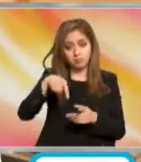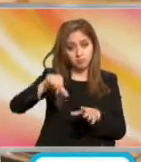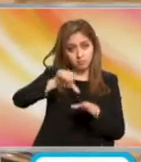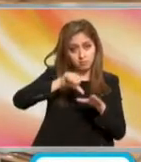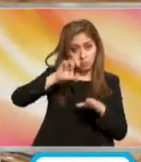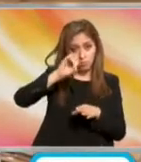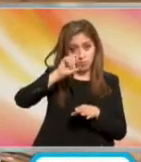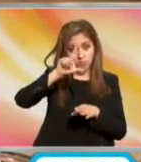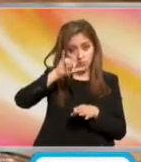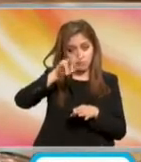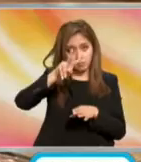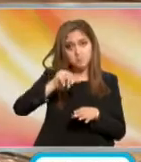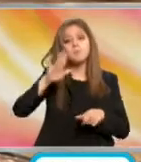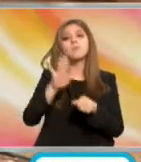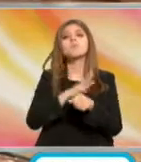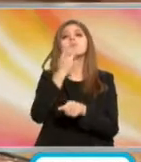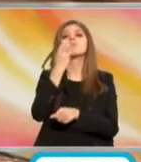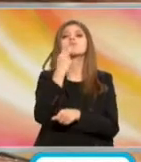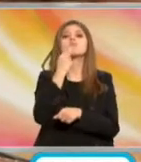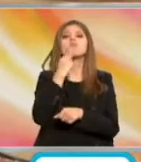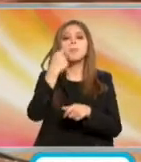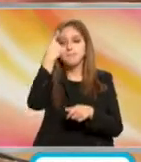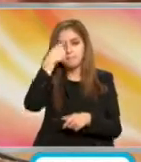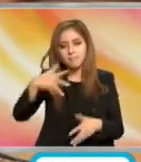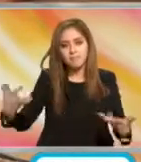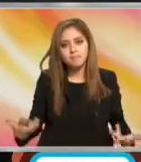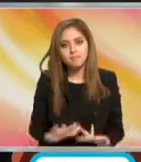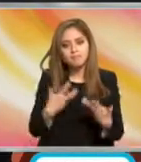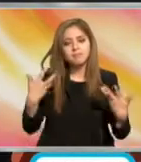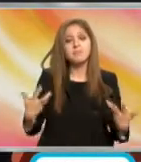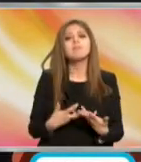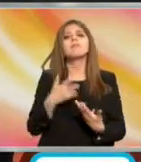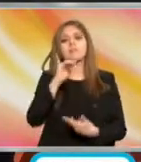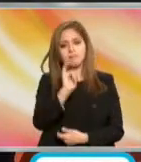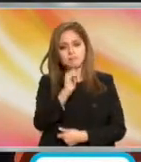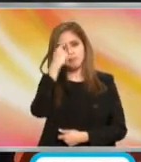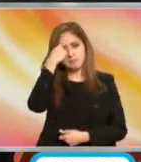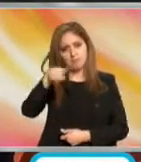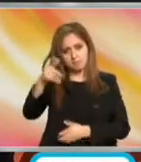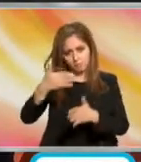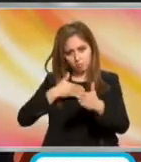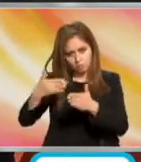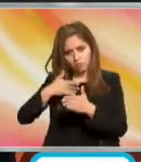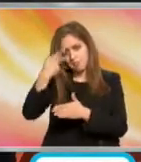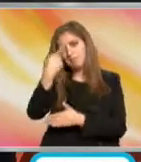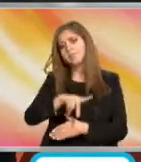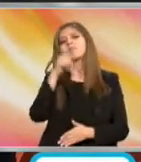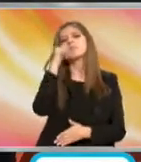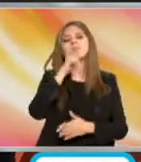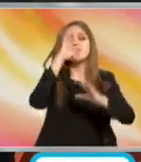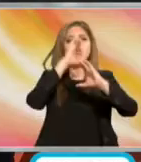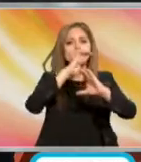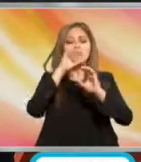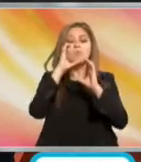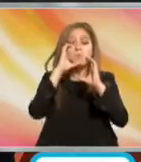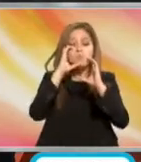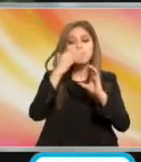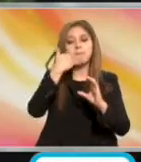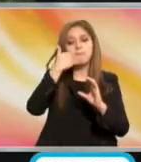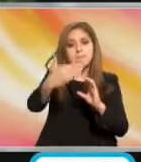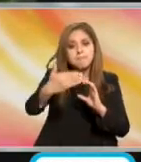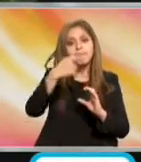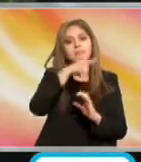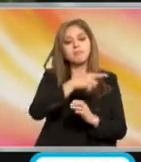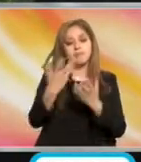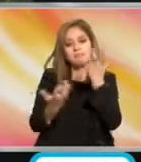general, por eso siempre se utiliza para ensaladas. Se puede utilizar para cocina, pero les recuerdo, siempre cuidando que no se queme. ¿Ok? Perfecto. Muy bien,